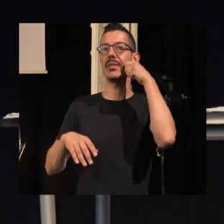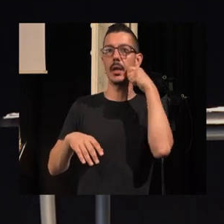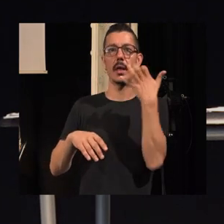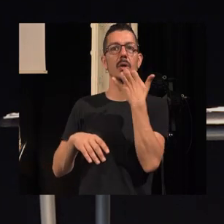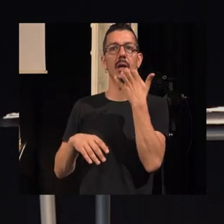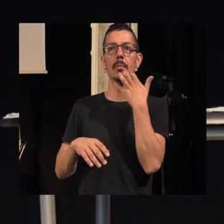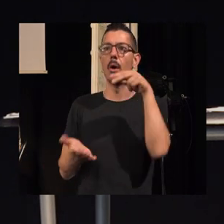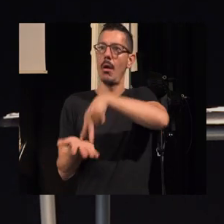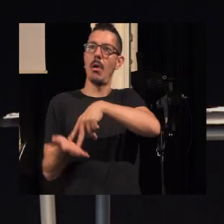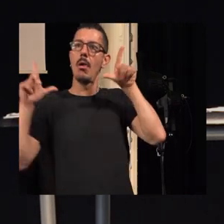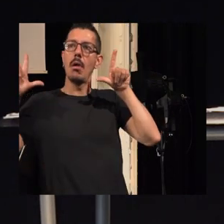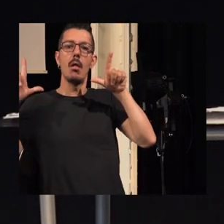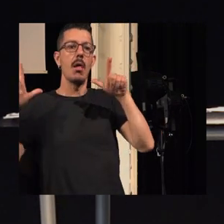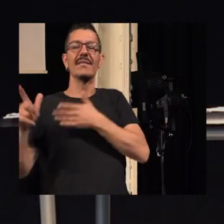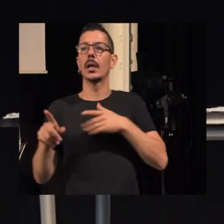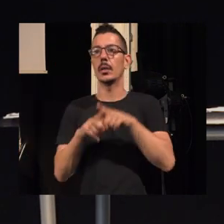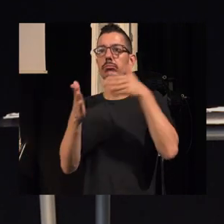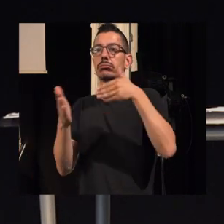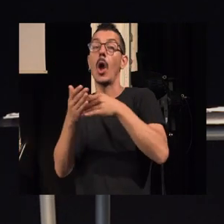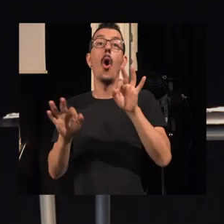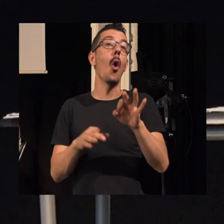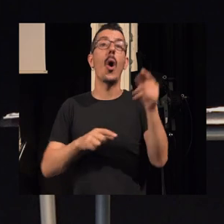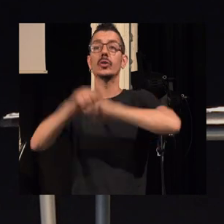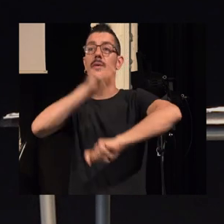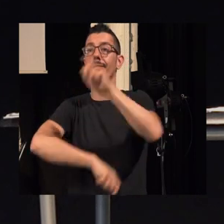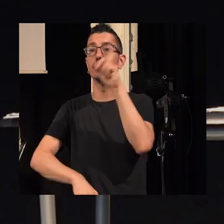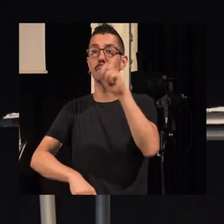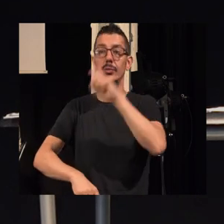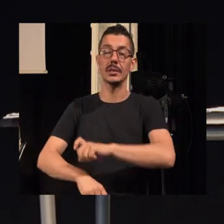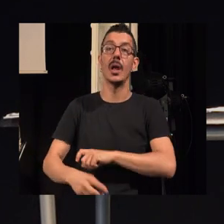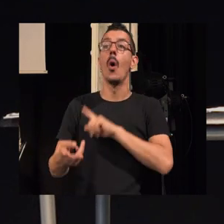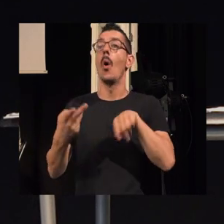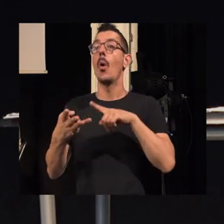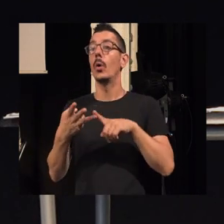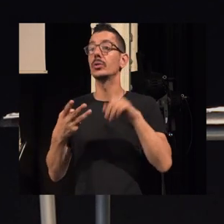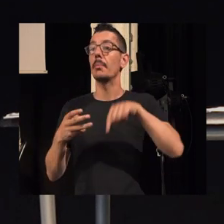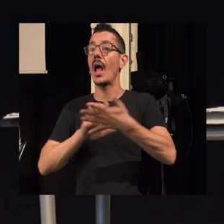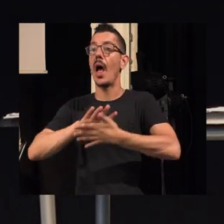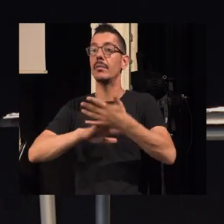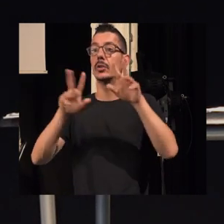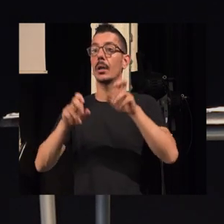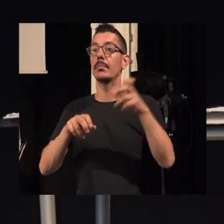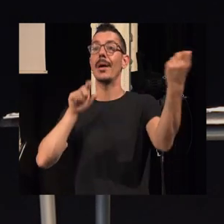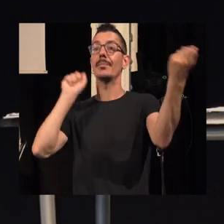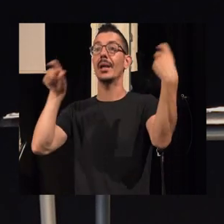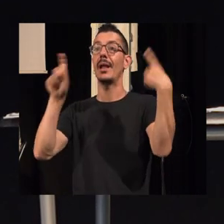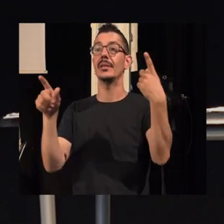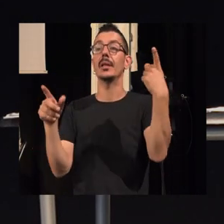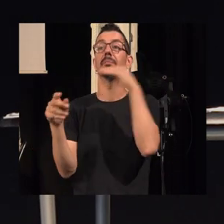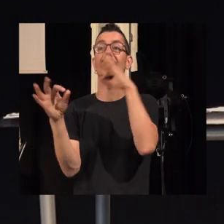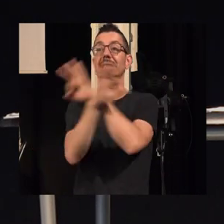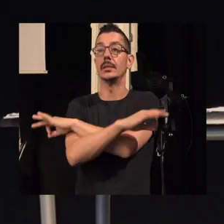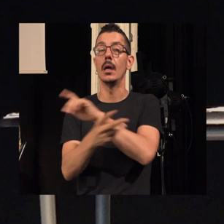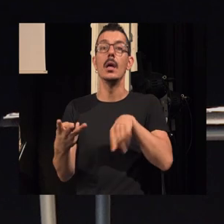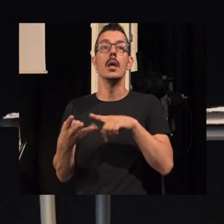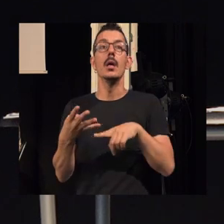asociaciones de putas, me refiero también a las personas migrantes sin papeles, me